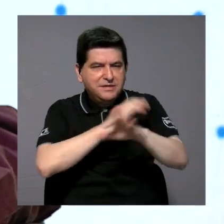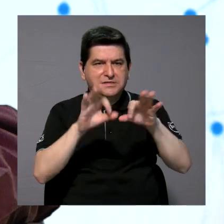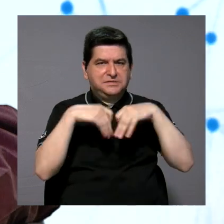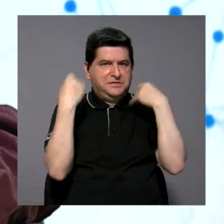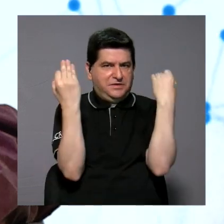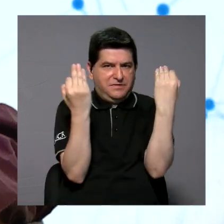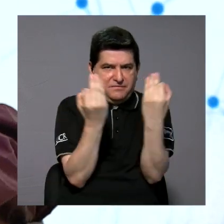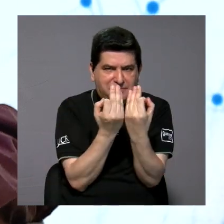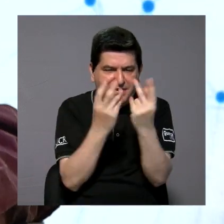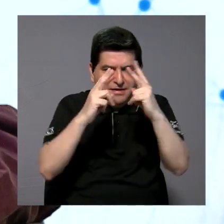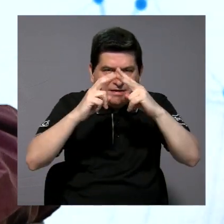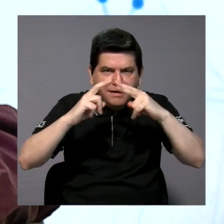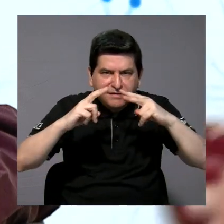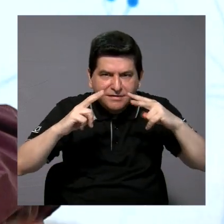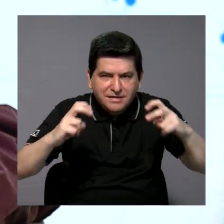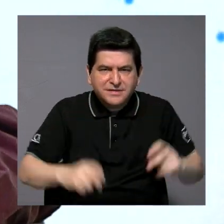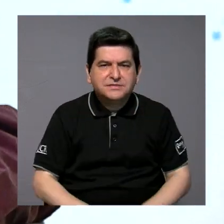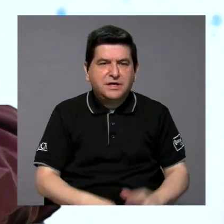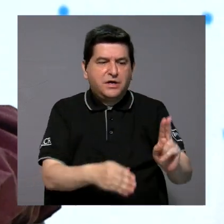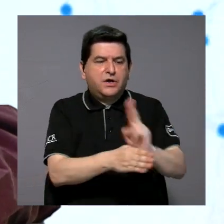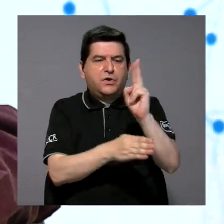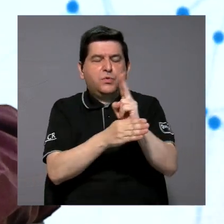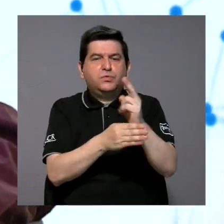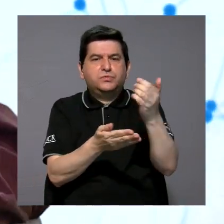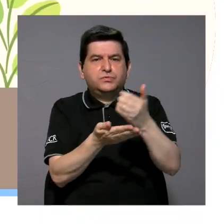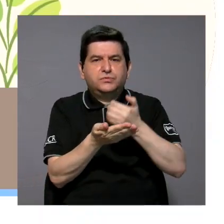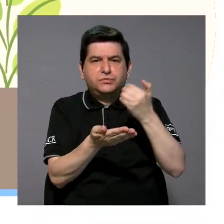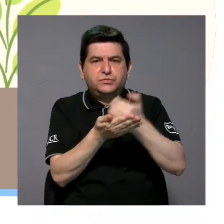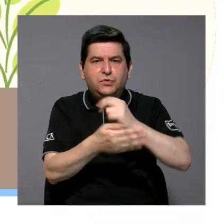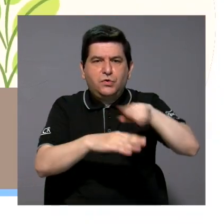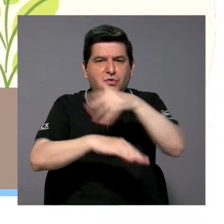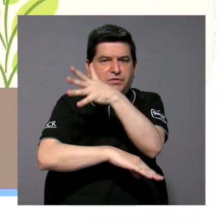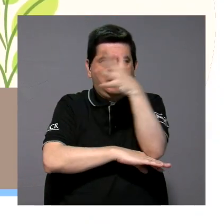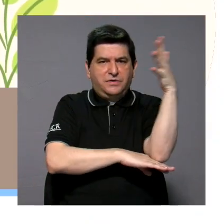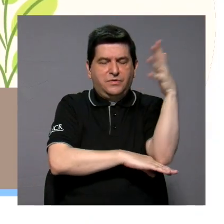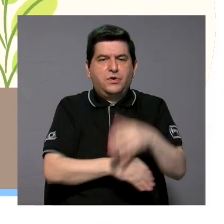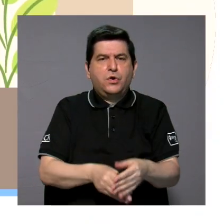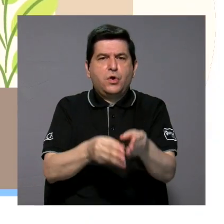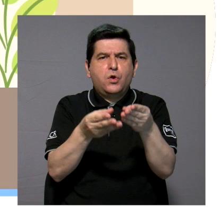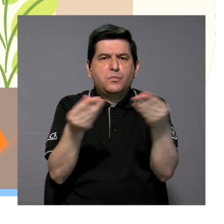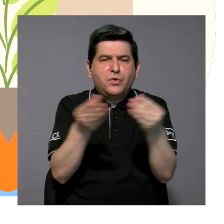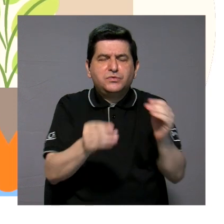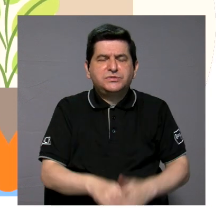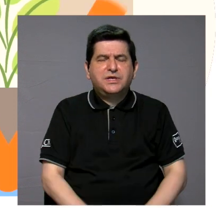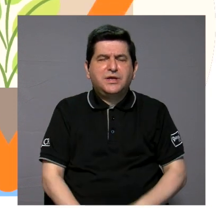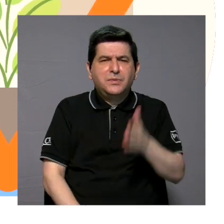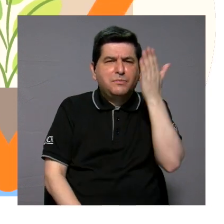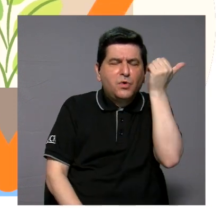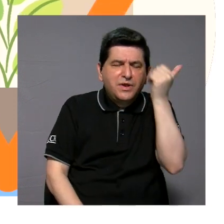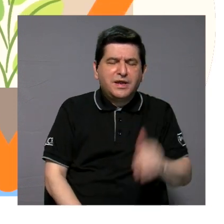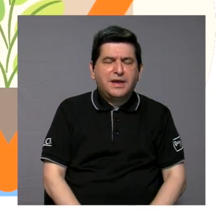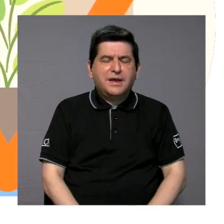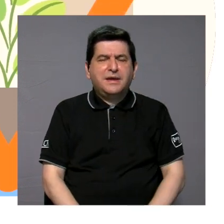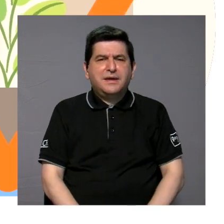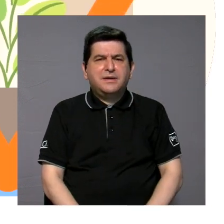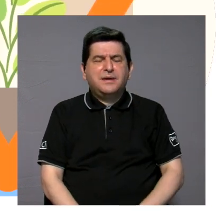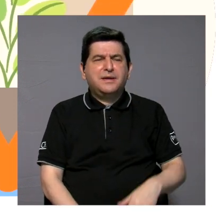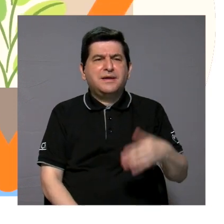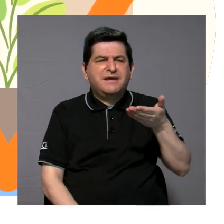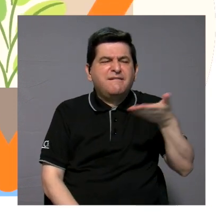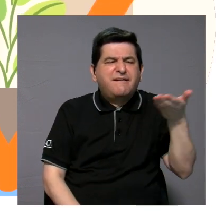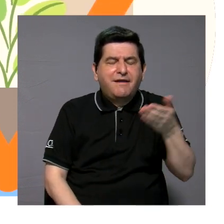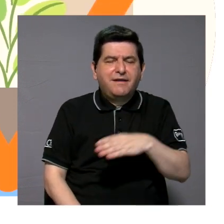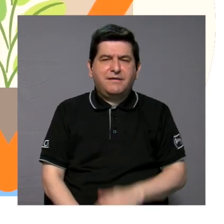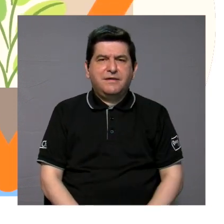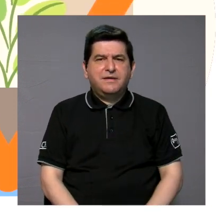como familia, cómo utilizamos nuestros recursos, qué producimos, para qué lo producimos, para quién lo